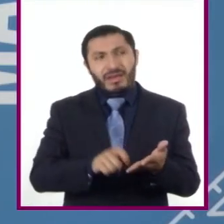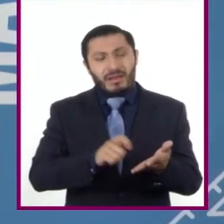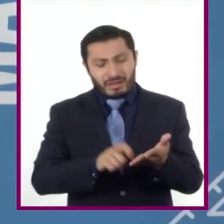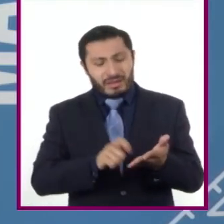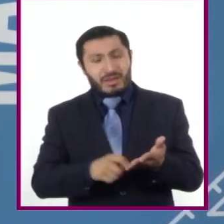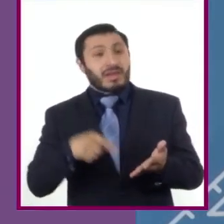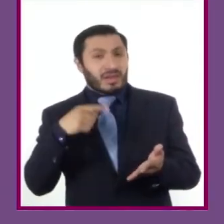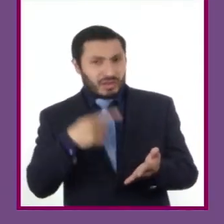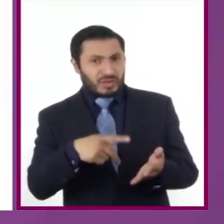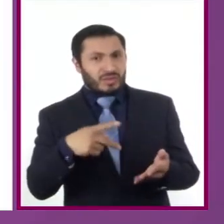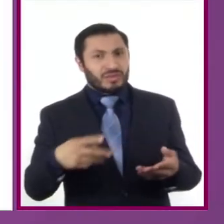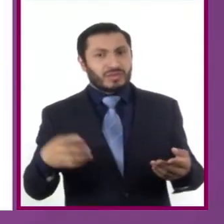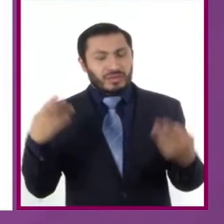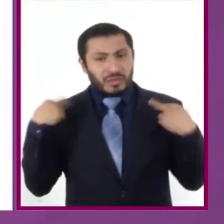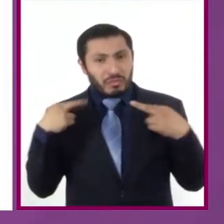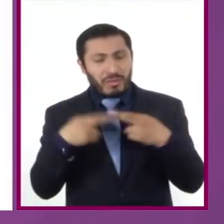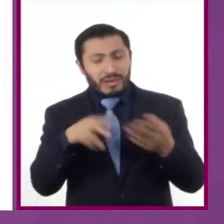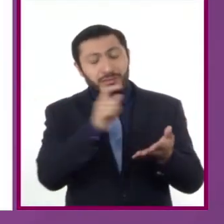recorrido.